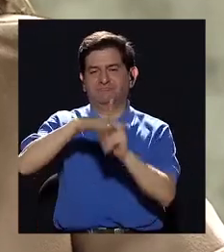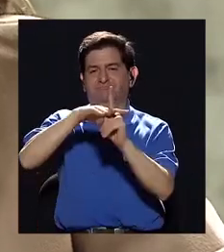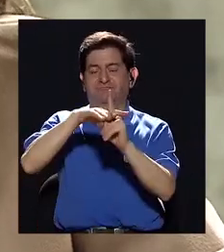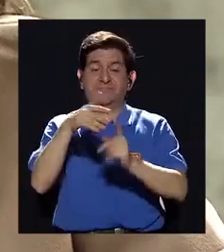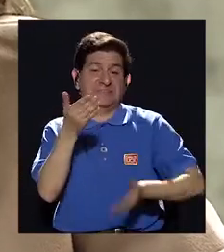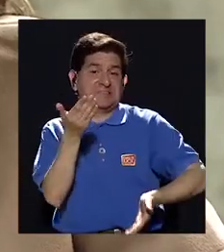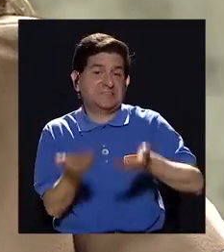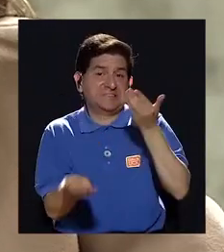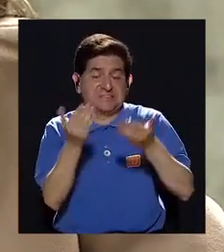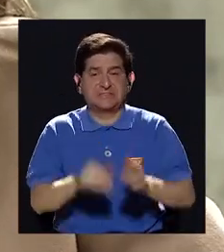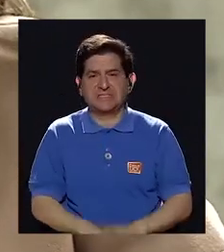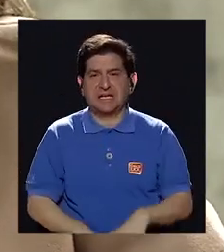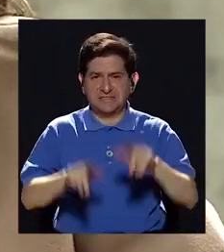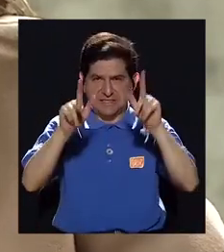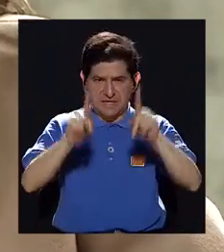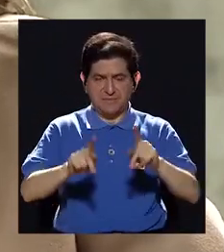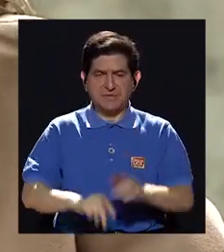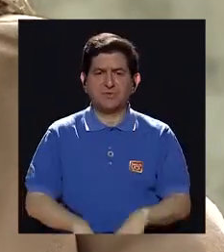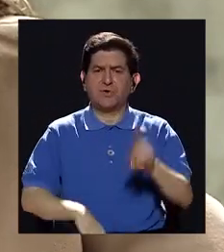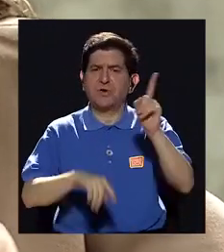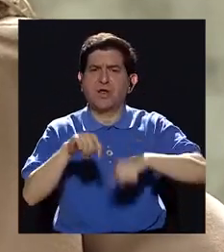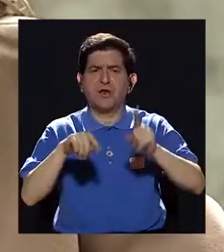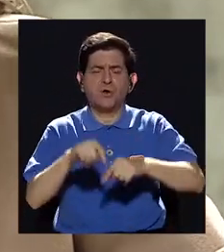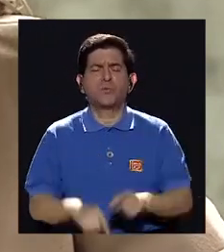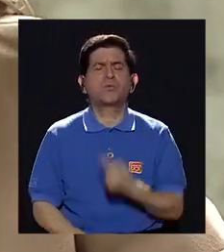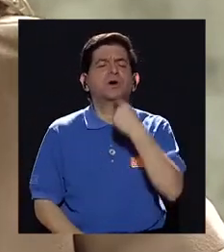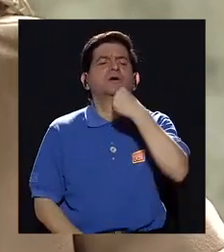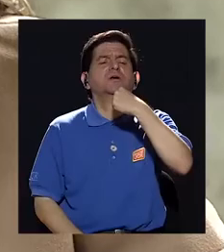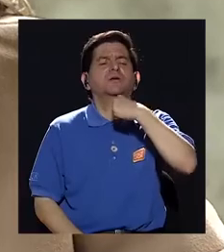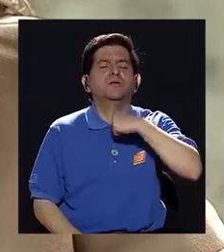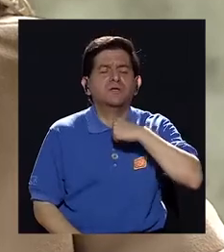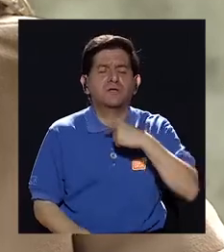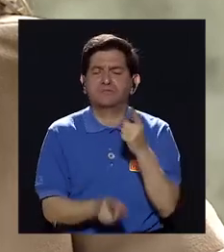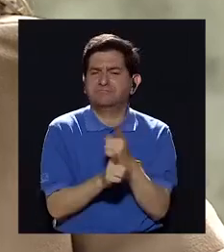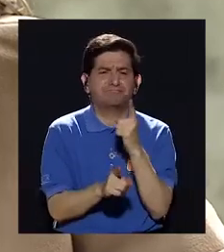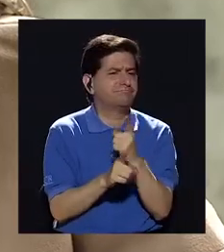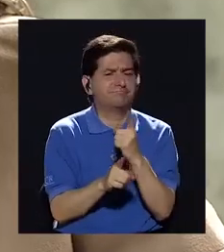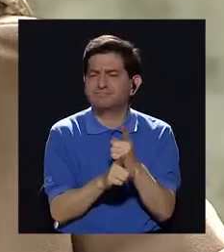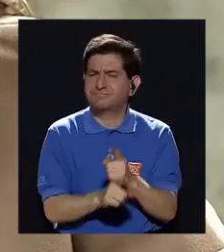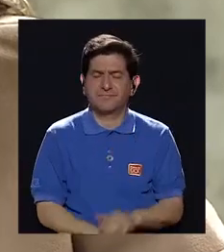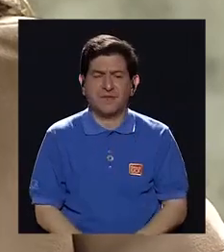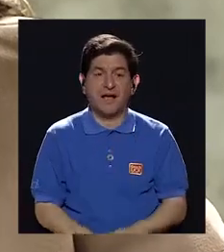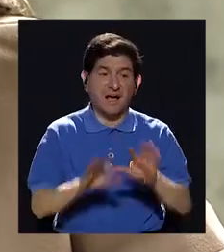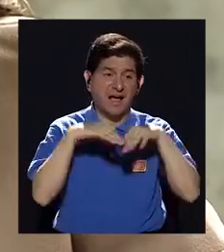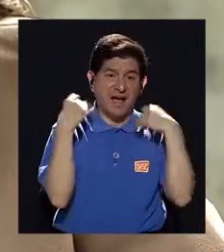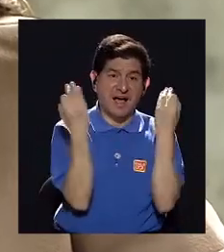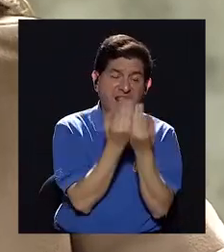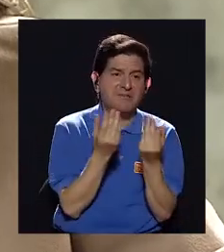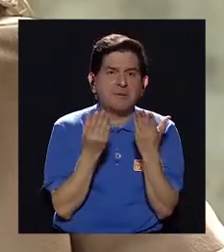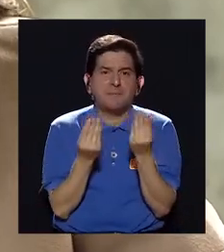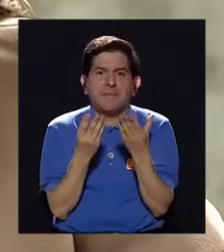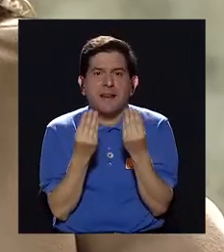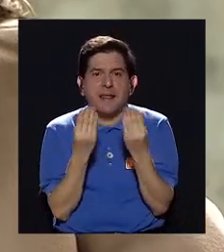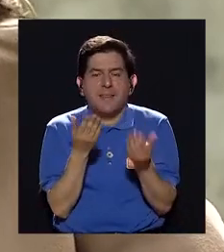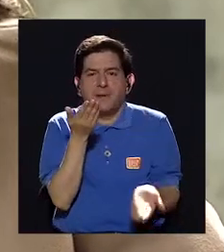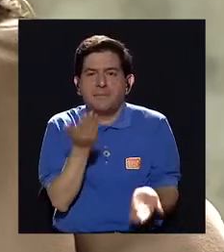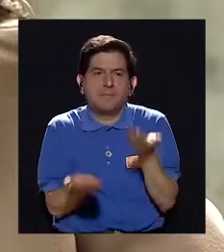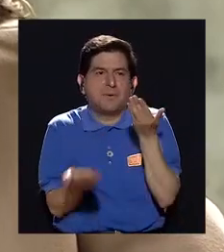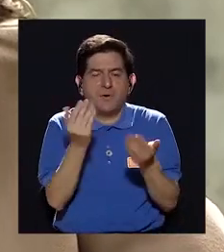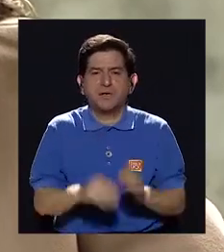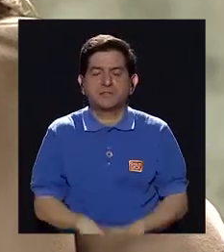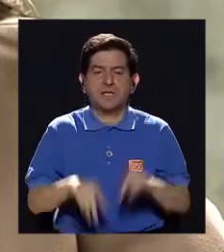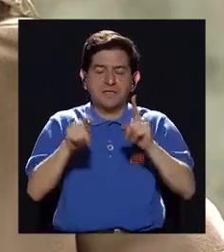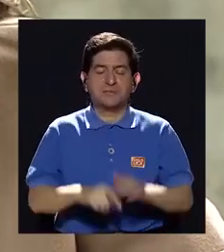porque posiblemente ya no puede deglutir en forma correcta, entonces a la familia le da miedo que se